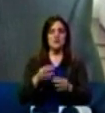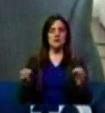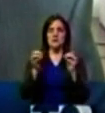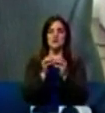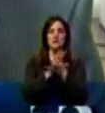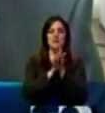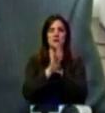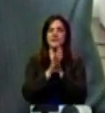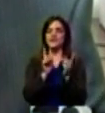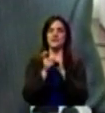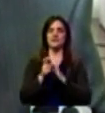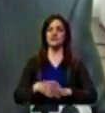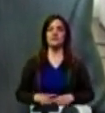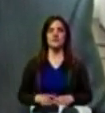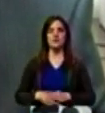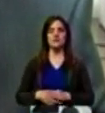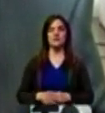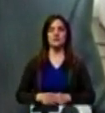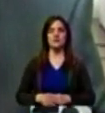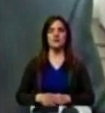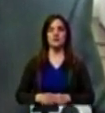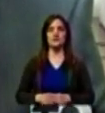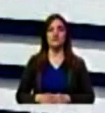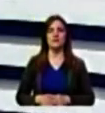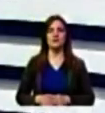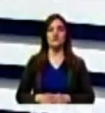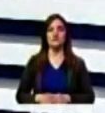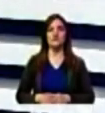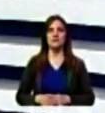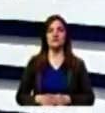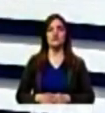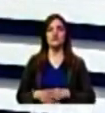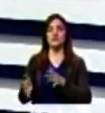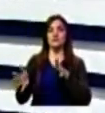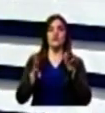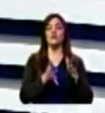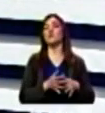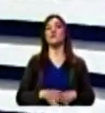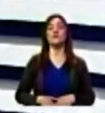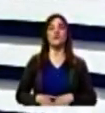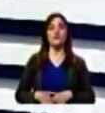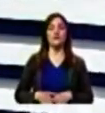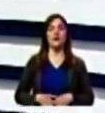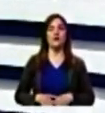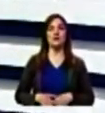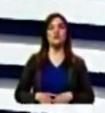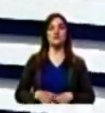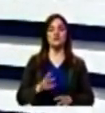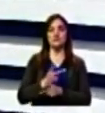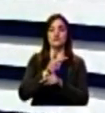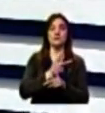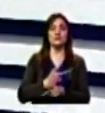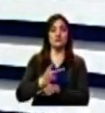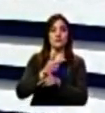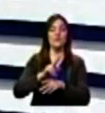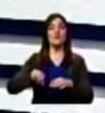tenido ninguna modificación ni reglamentaria ni de ordenanza. Y por 13ª ocasión, el Consejo